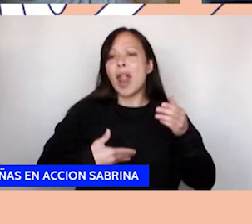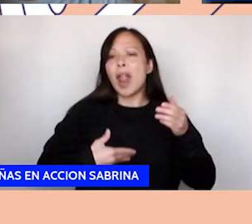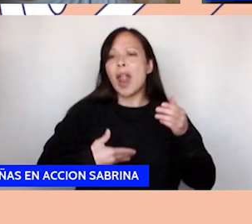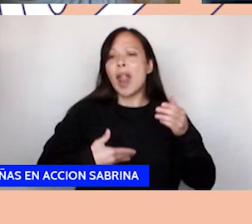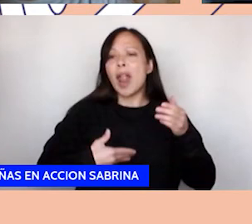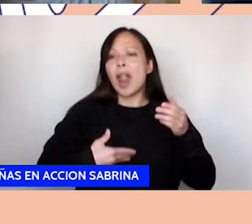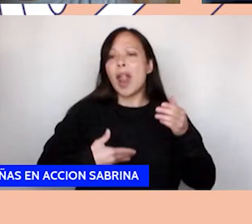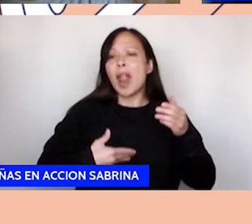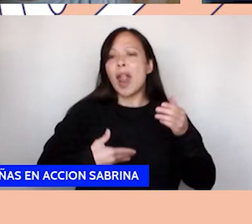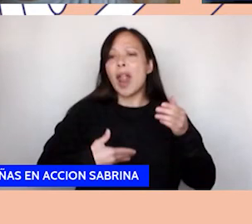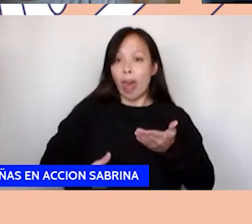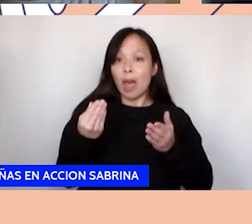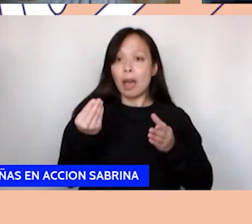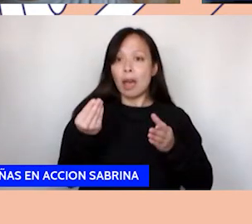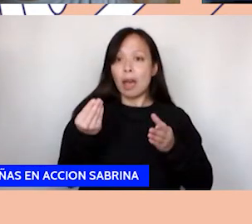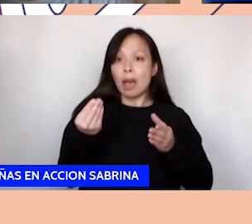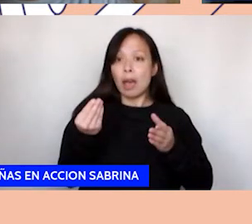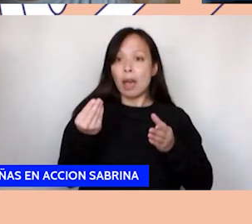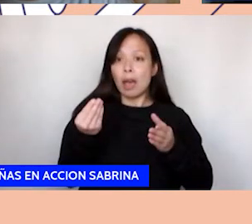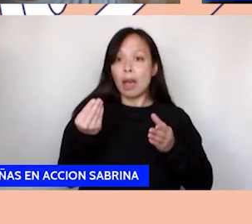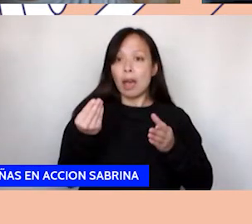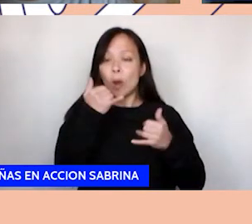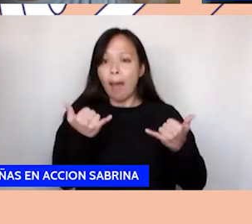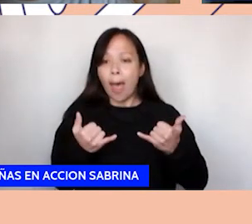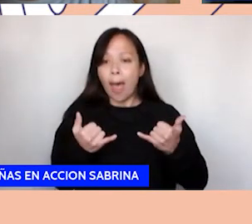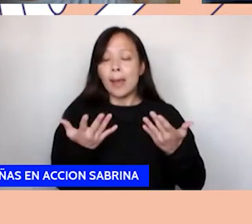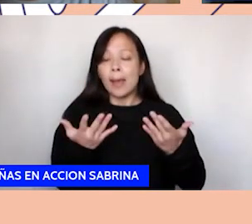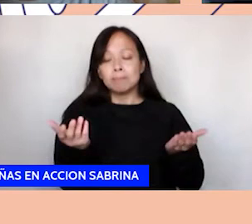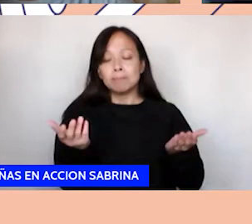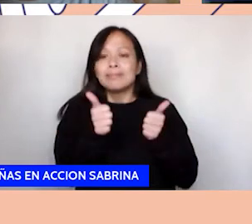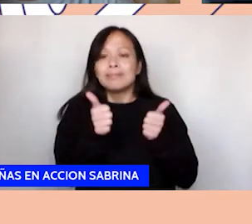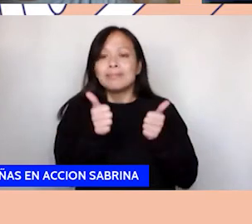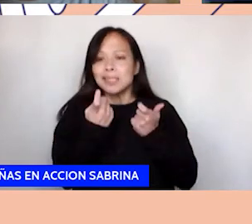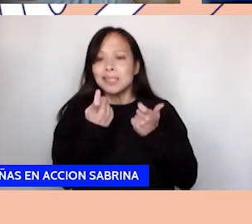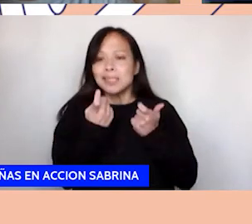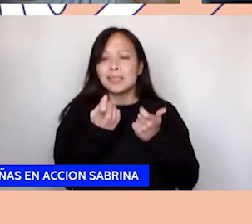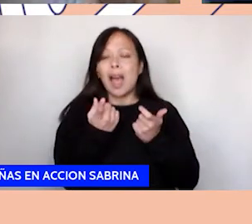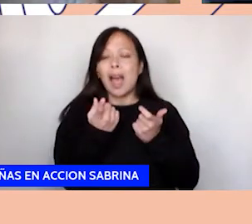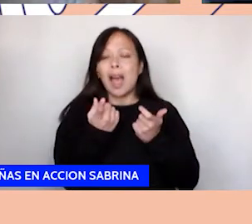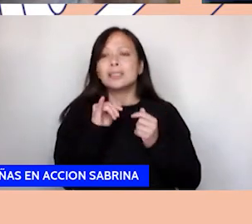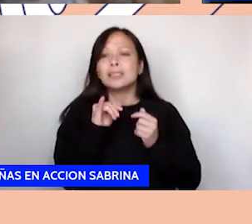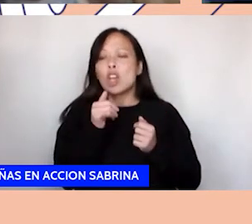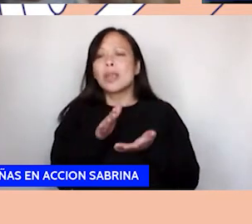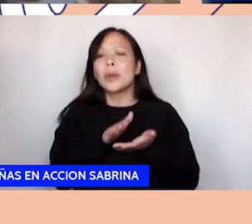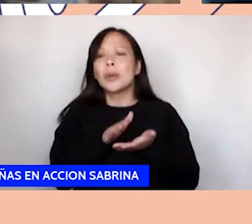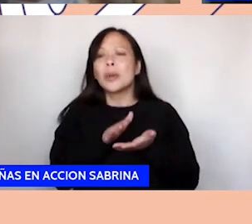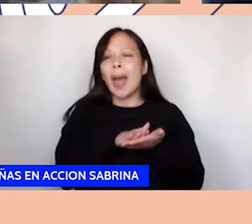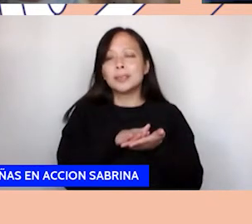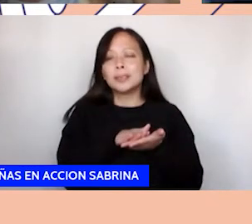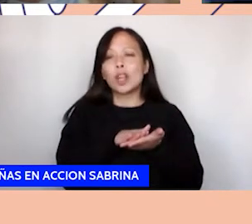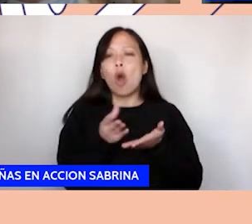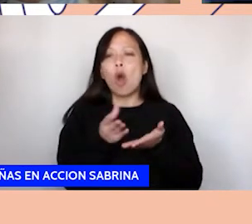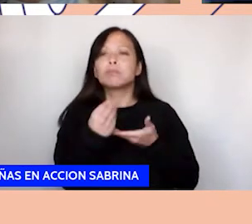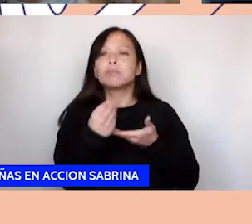que requería acompañamiento, ¿no? Básicamente porque la participación de las mujeres es limitada, ¿no? Y